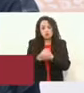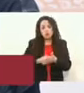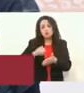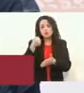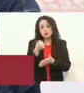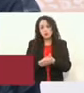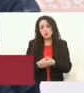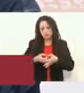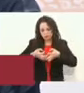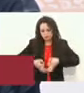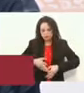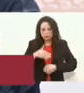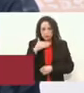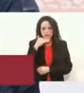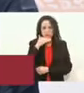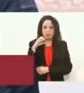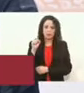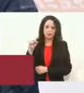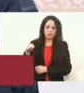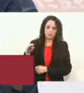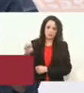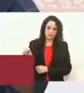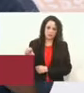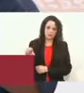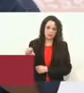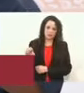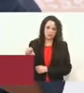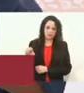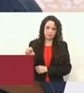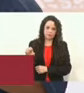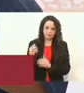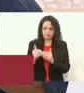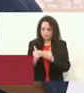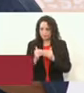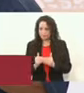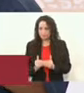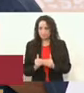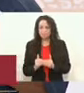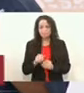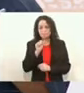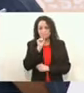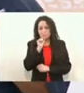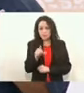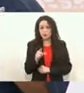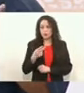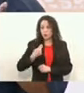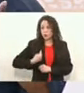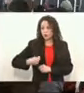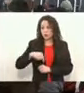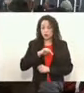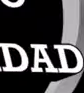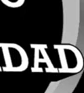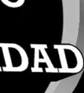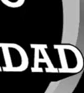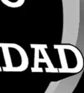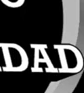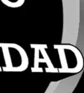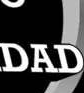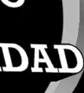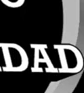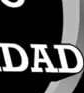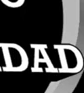digna lucha del ESME. También desde aquí nos manifestamos por